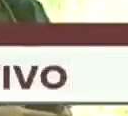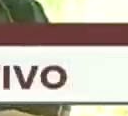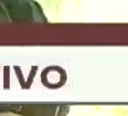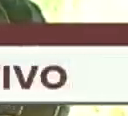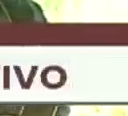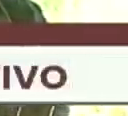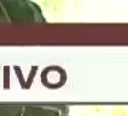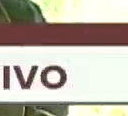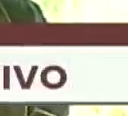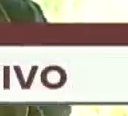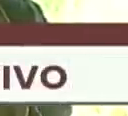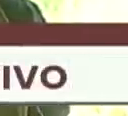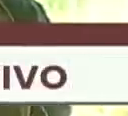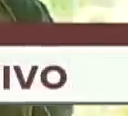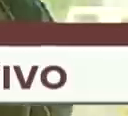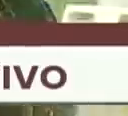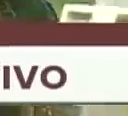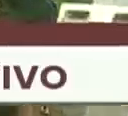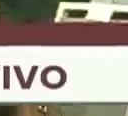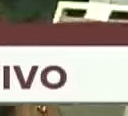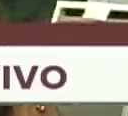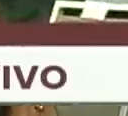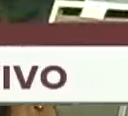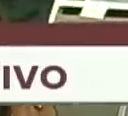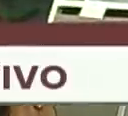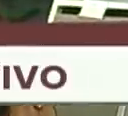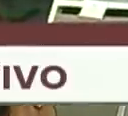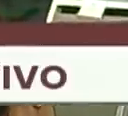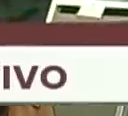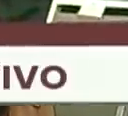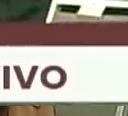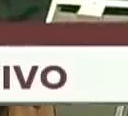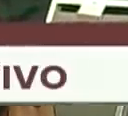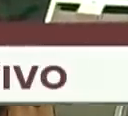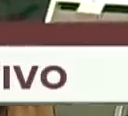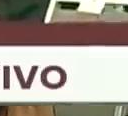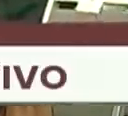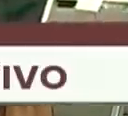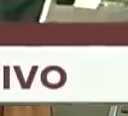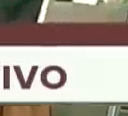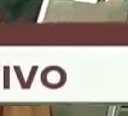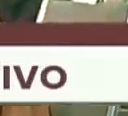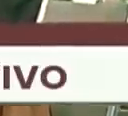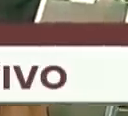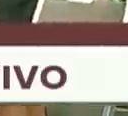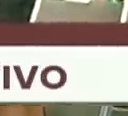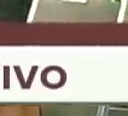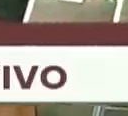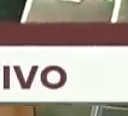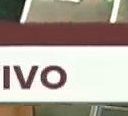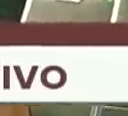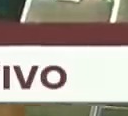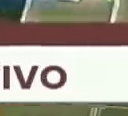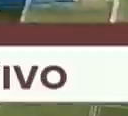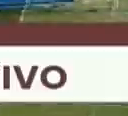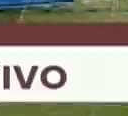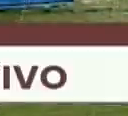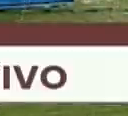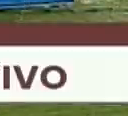Maduro Moros lidera jornada de trabajo productivo. Música de la patria.